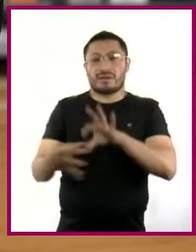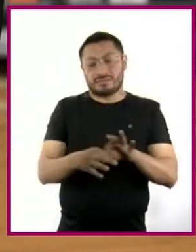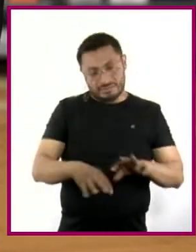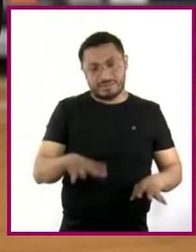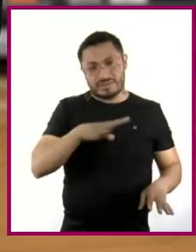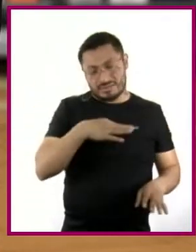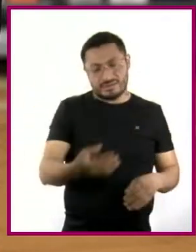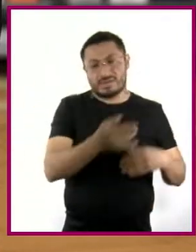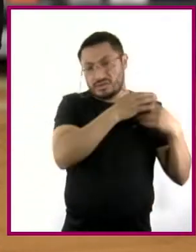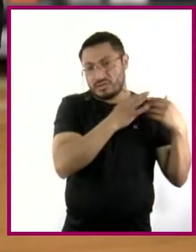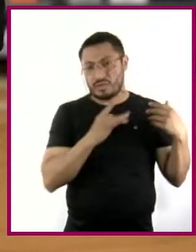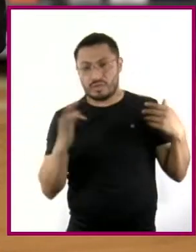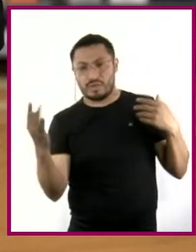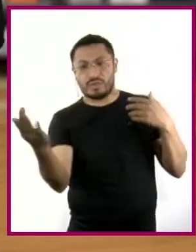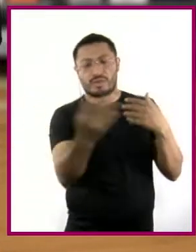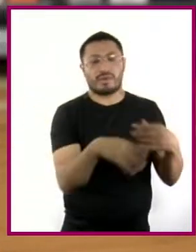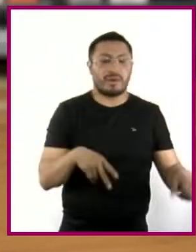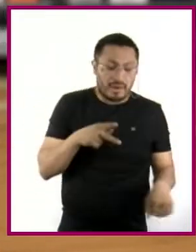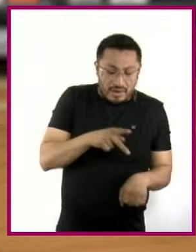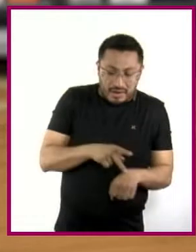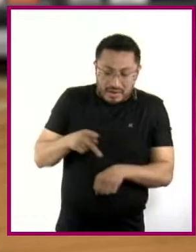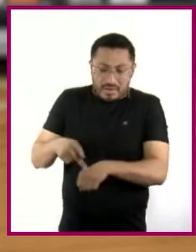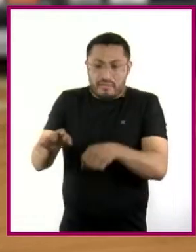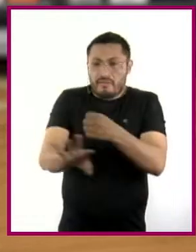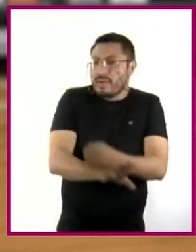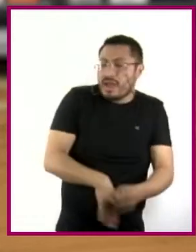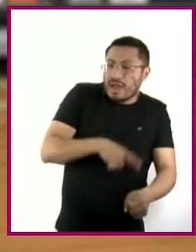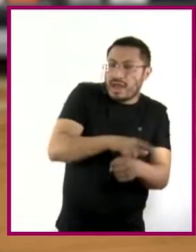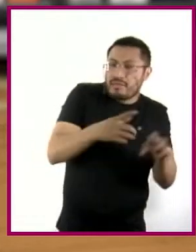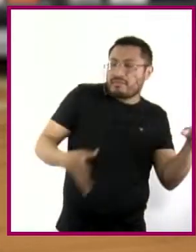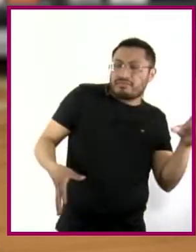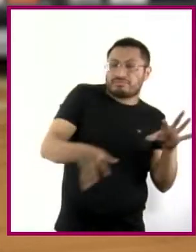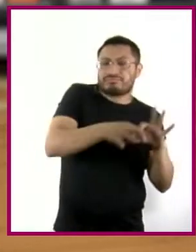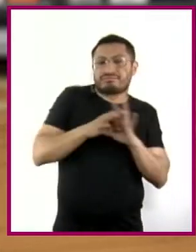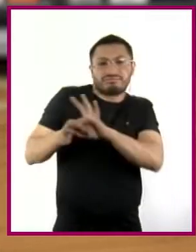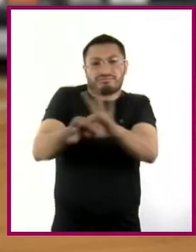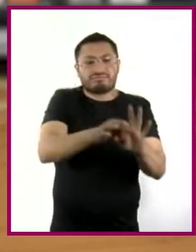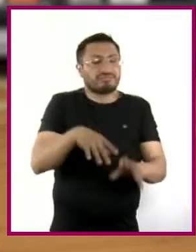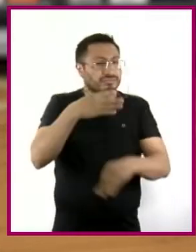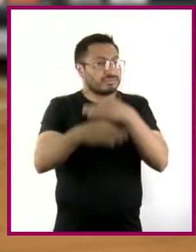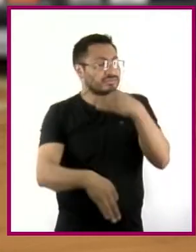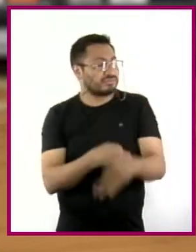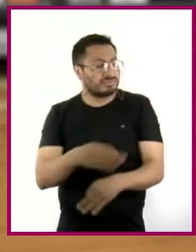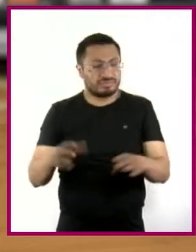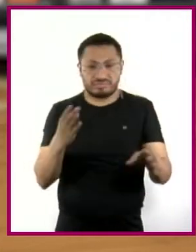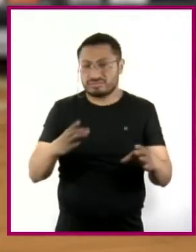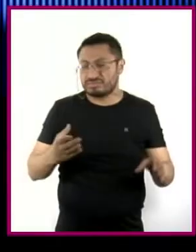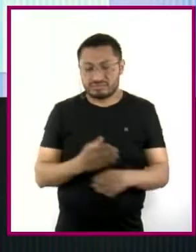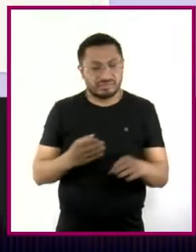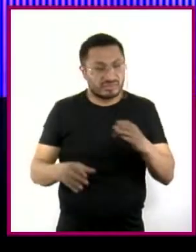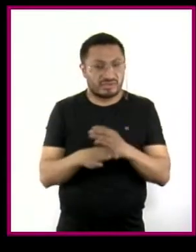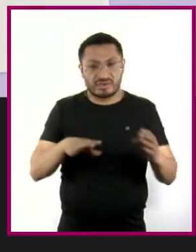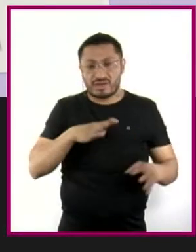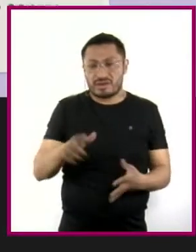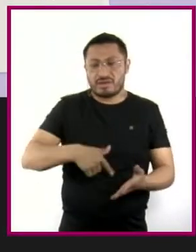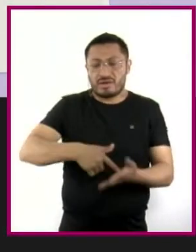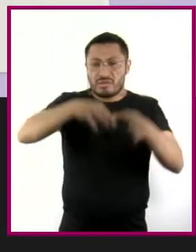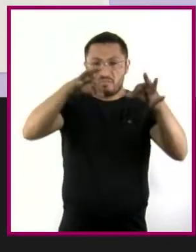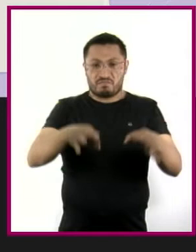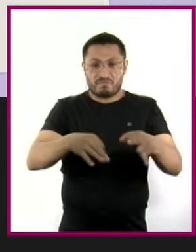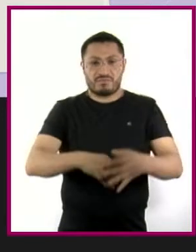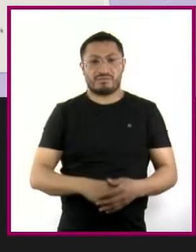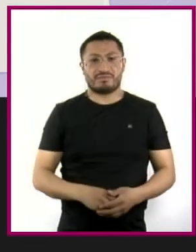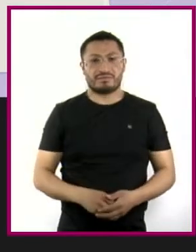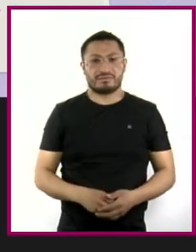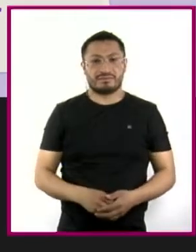piedras hasta los animales forman parte de esta cadena y todas las cosas tienen un lugar fijo en ella. Un